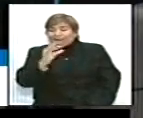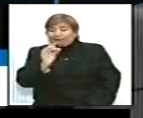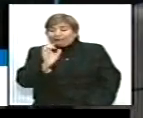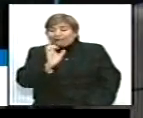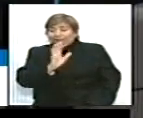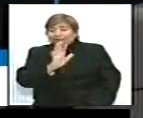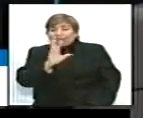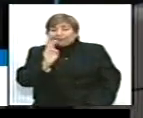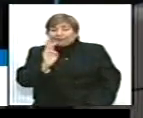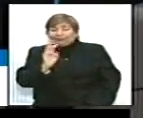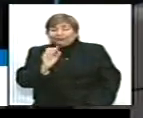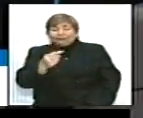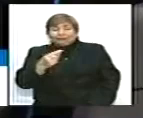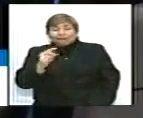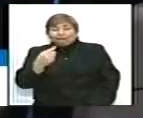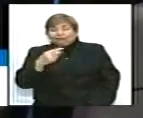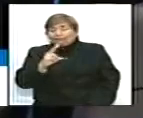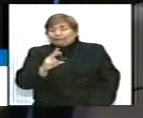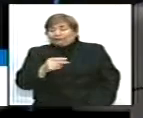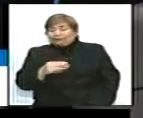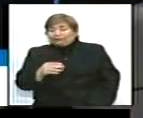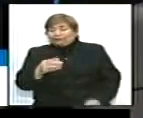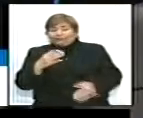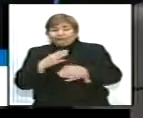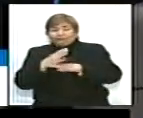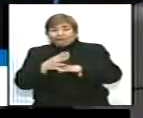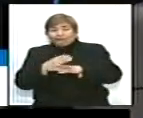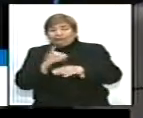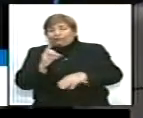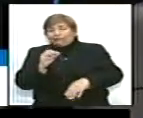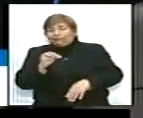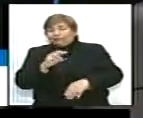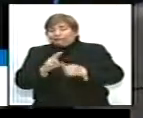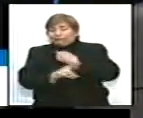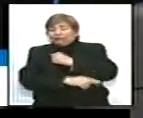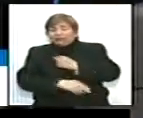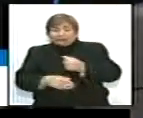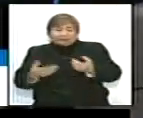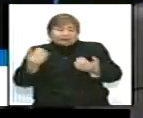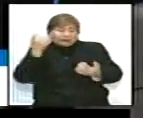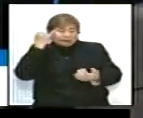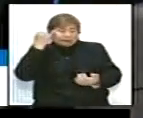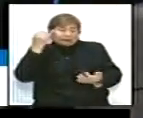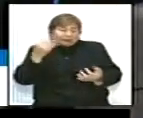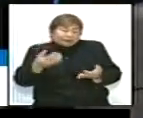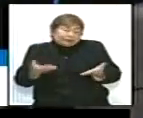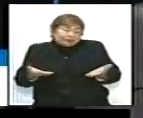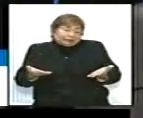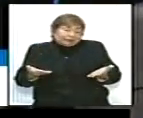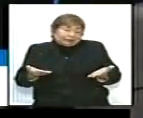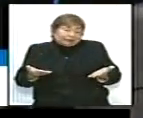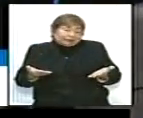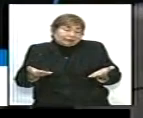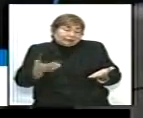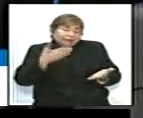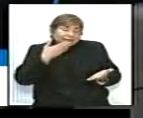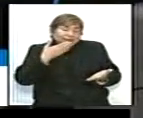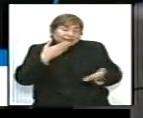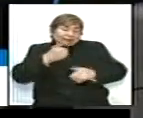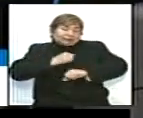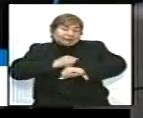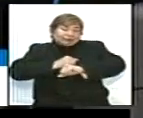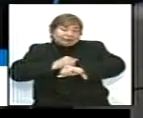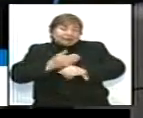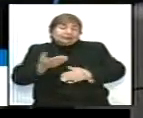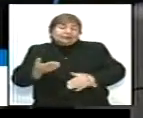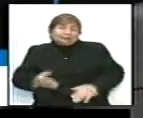5.886 millones a las empresas transnacionales. Entonces este es un tema ideológico, pues. ¿A quién defiende el gobierno,